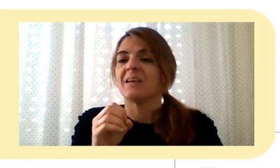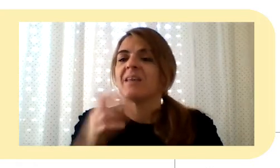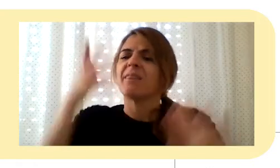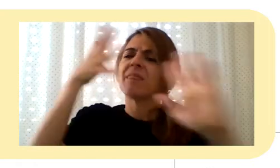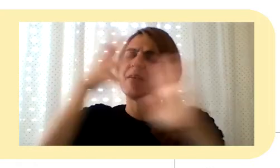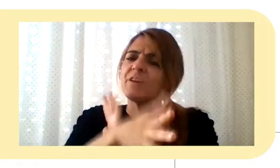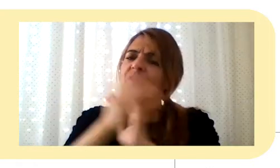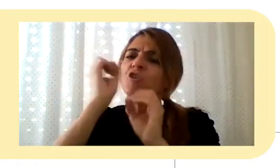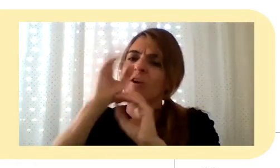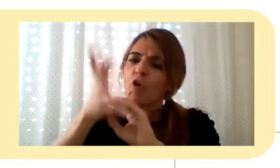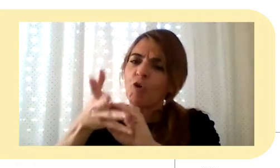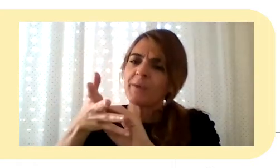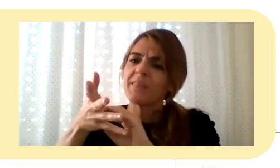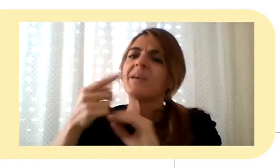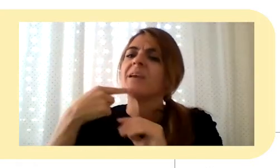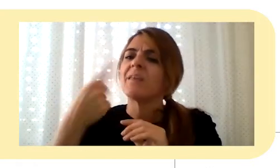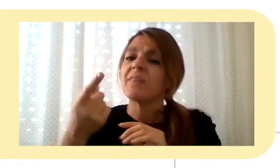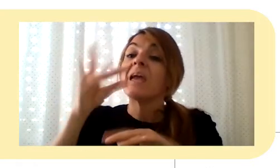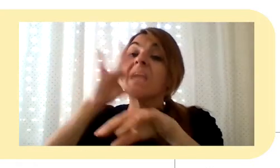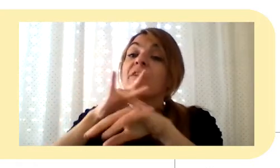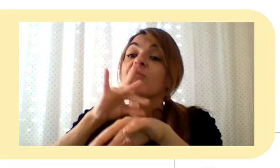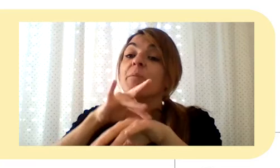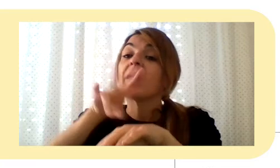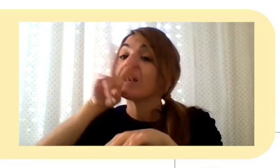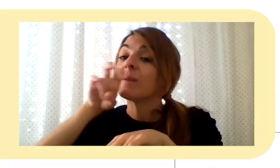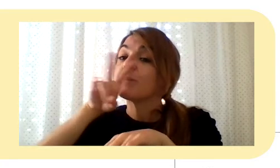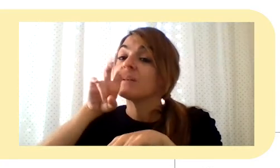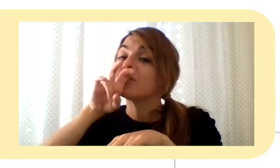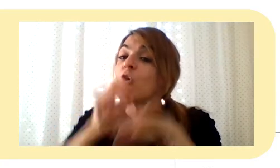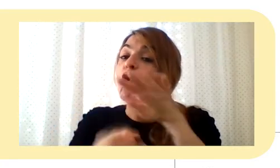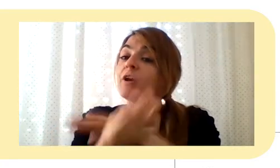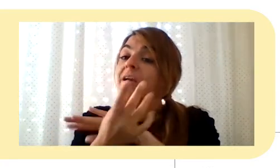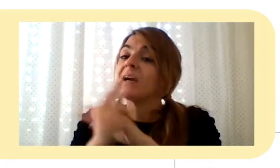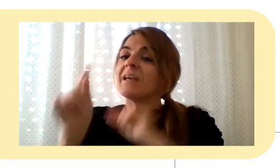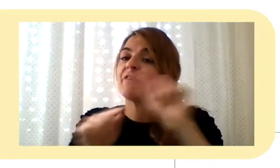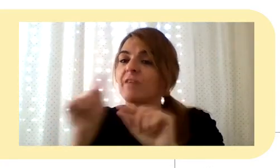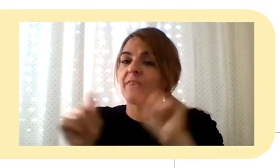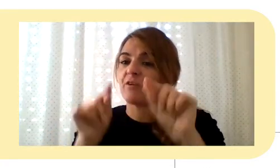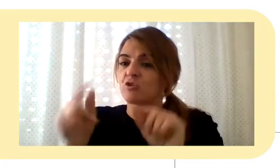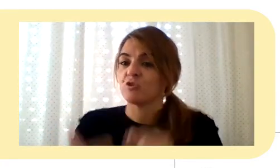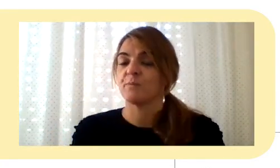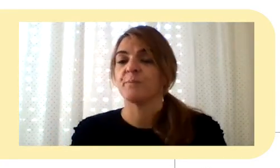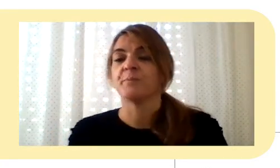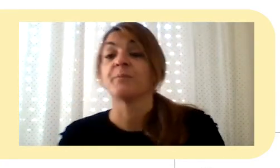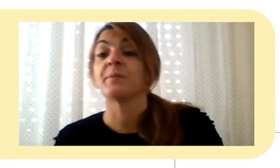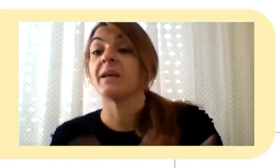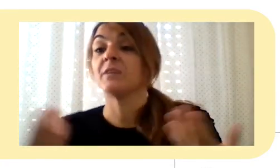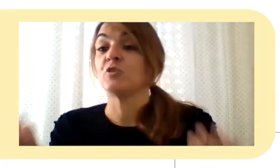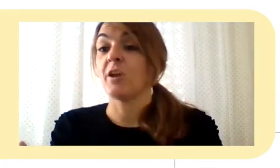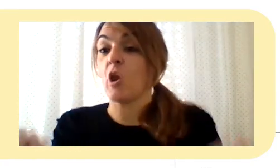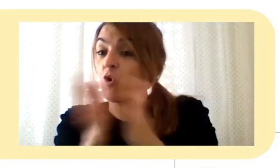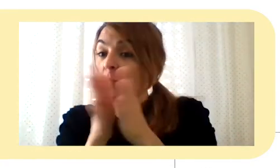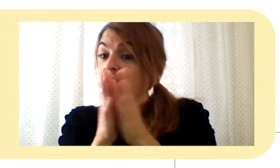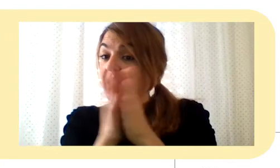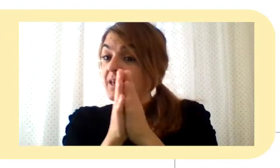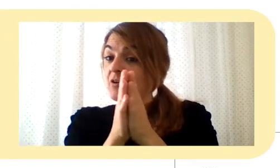era COVID, que decía es una enfermedad respiratoria de origen infeccioso. Claro, nuestros compañeros clínicos lo que hicieron